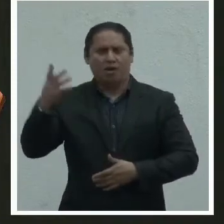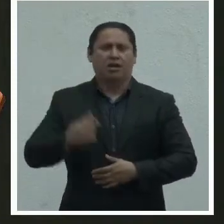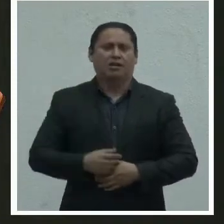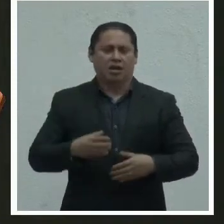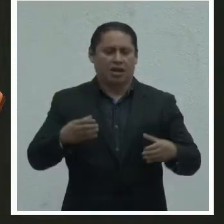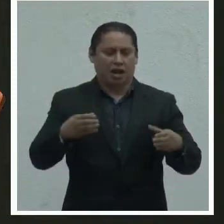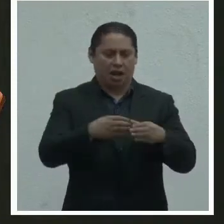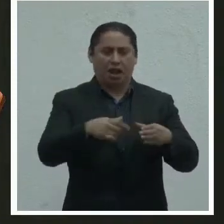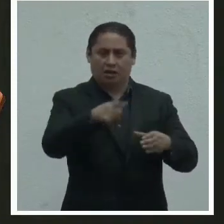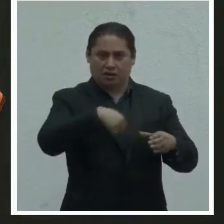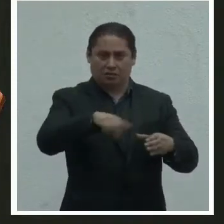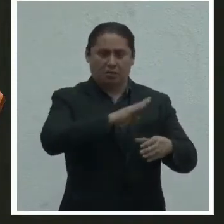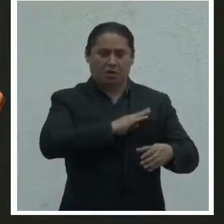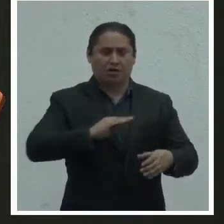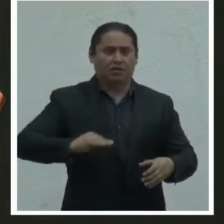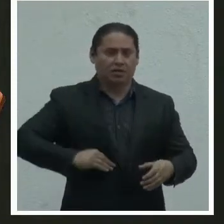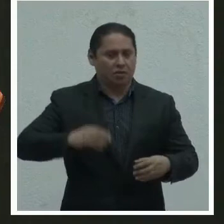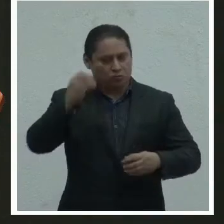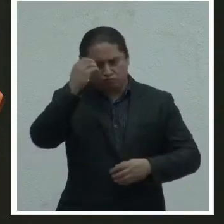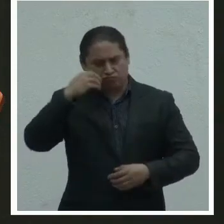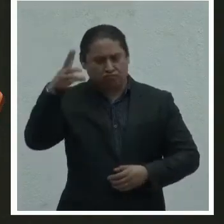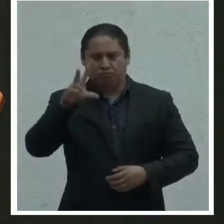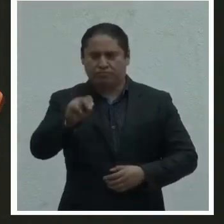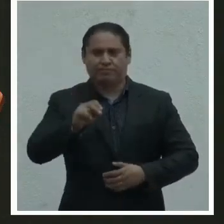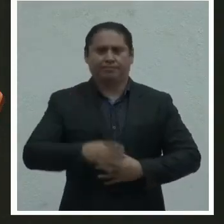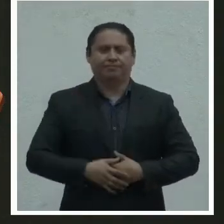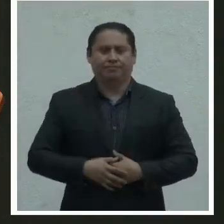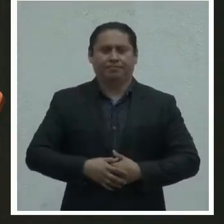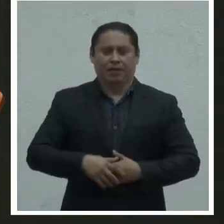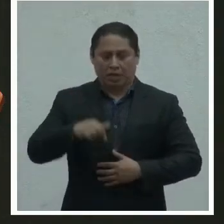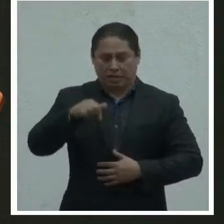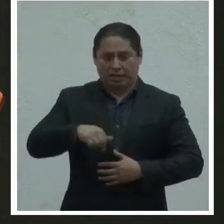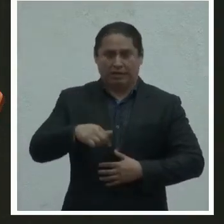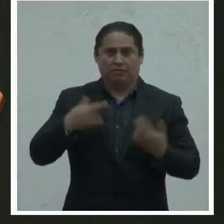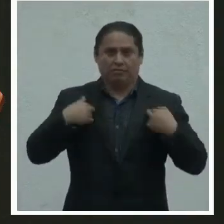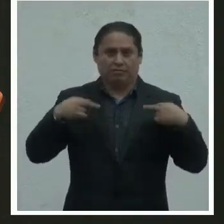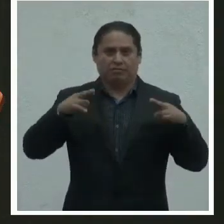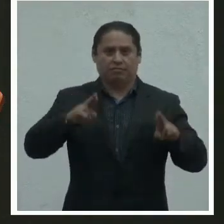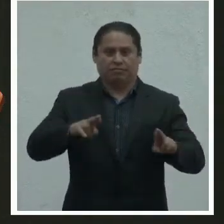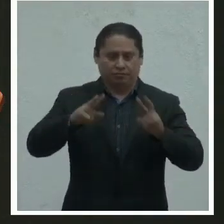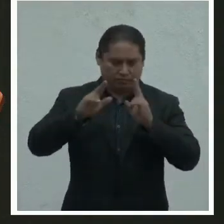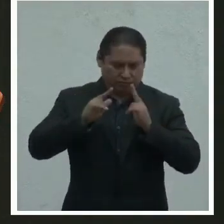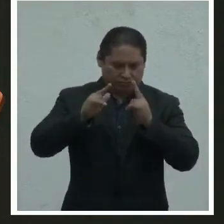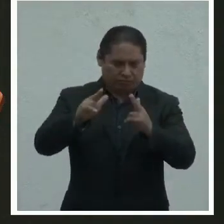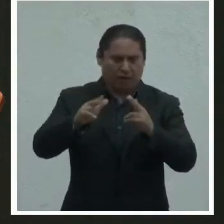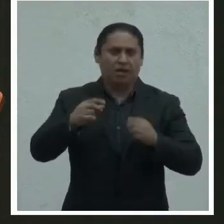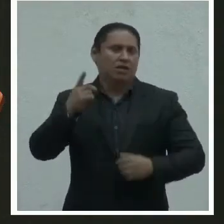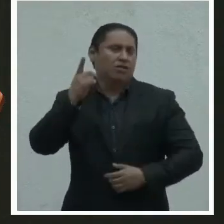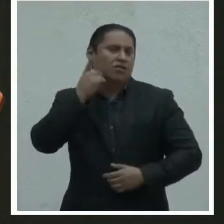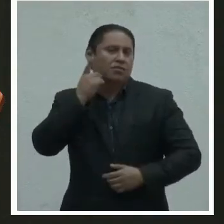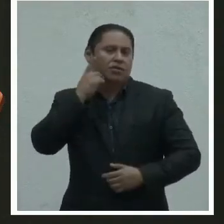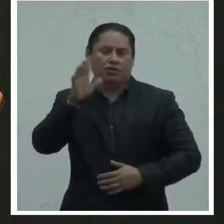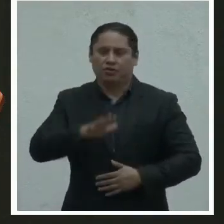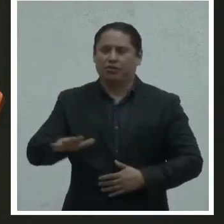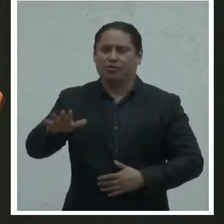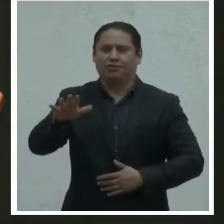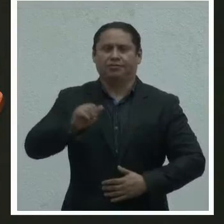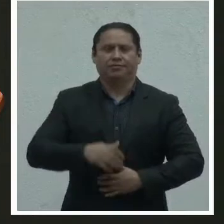municipio, que hoy tenemos el honor de representar como legisladoras y